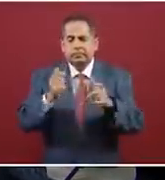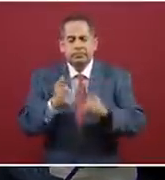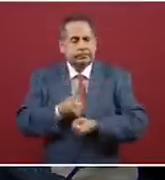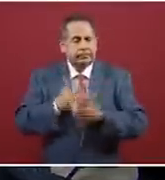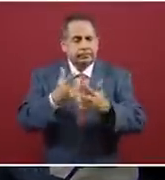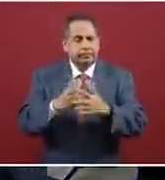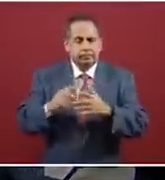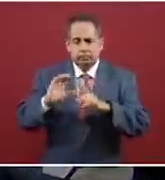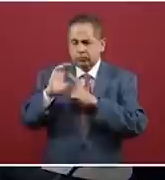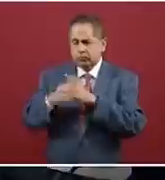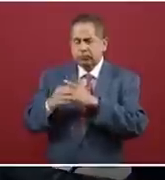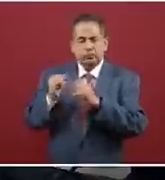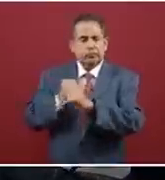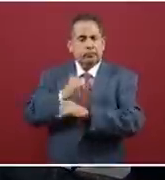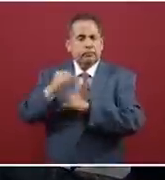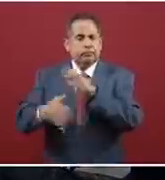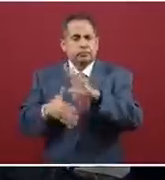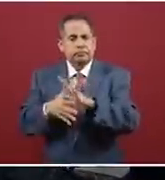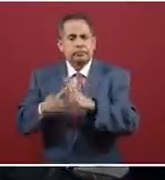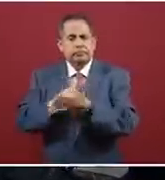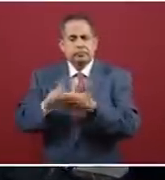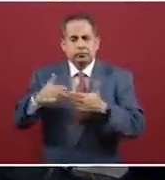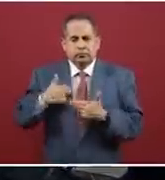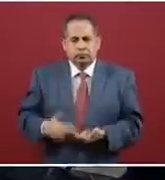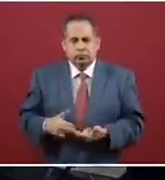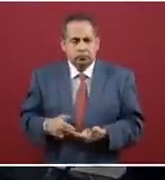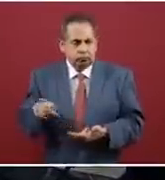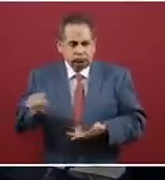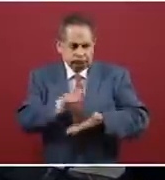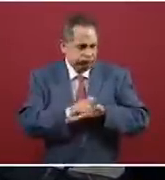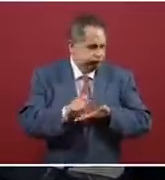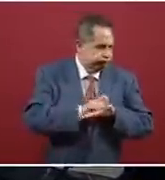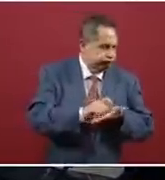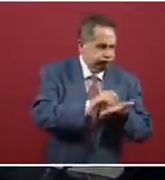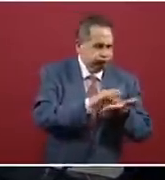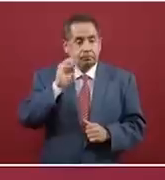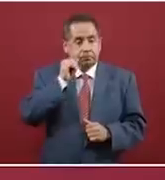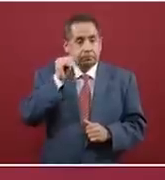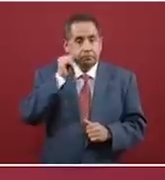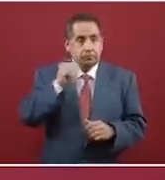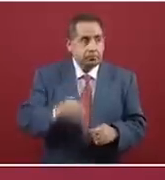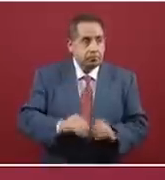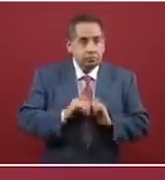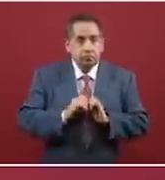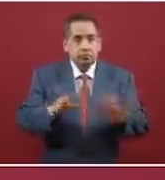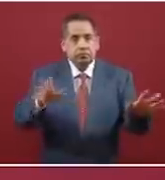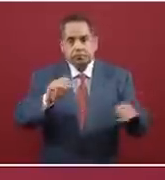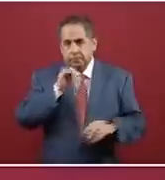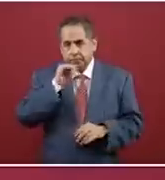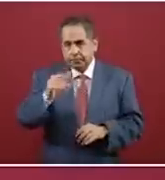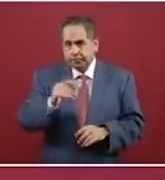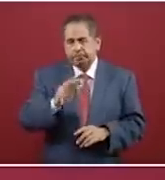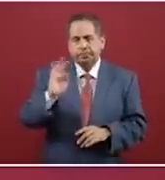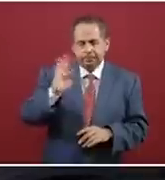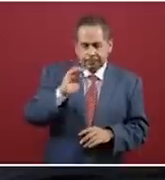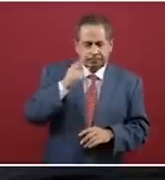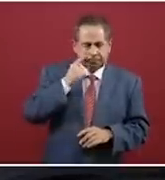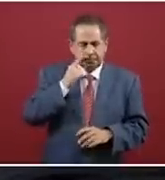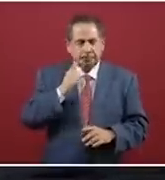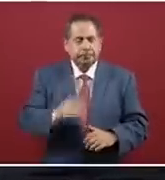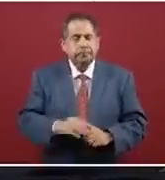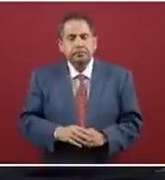primer mandatario defendió la consulta que realizó a mano alzada en juchitán oaxaca sobre el proyecto del corredor transístmico